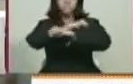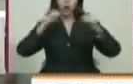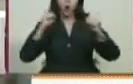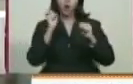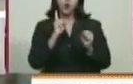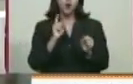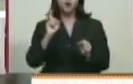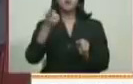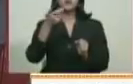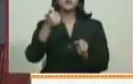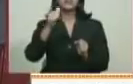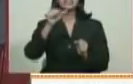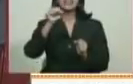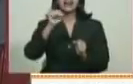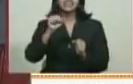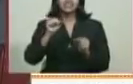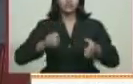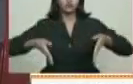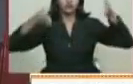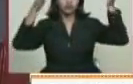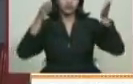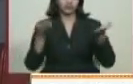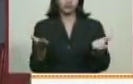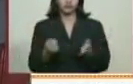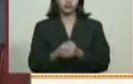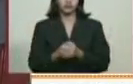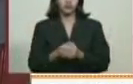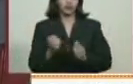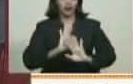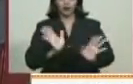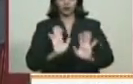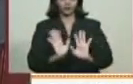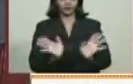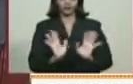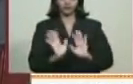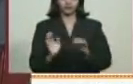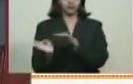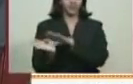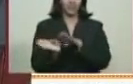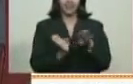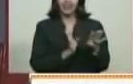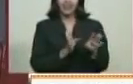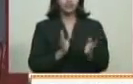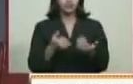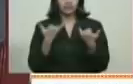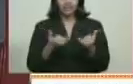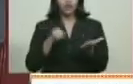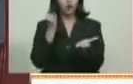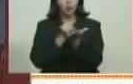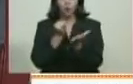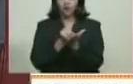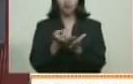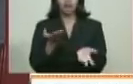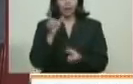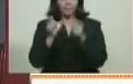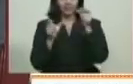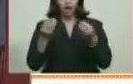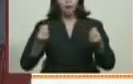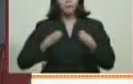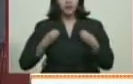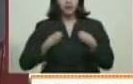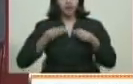que explotó en un apartamento. Eso ya está totalmente descartado del primer momento, porque los vecinos de ese